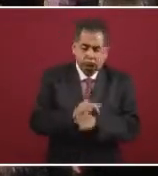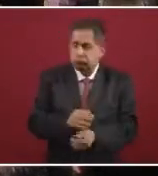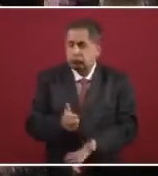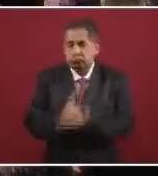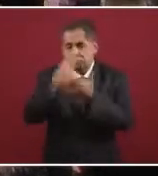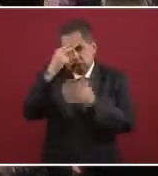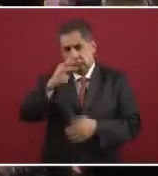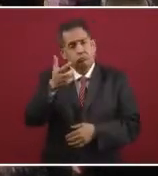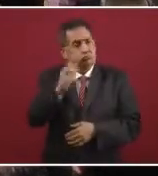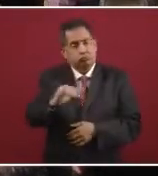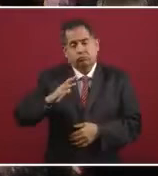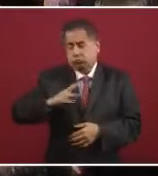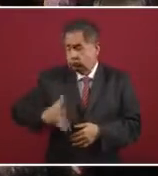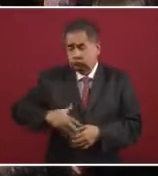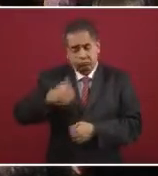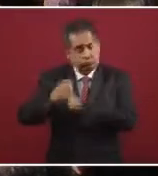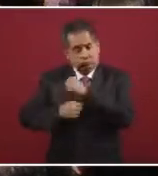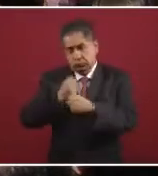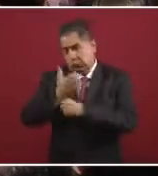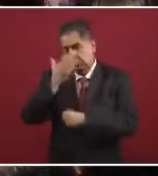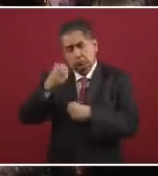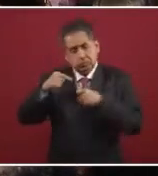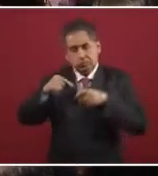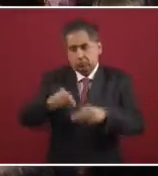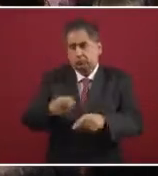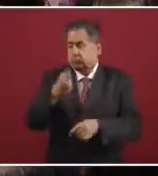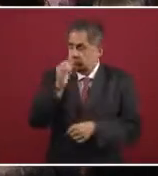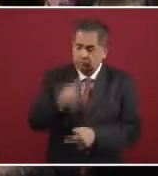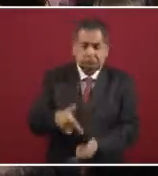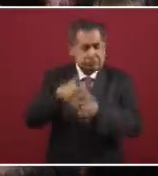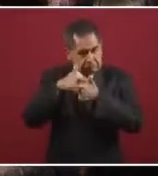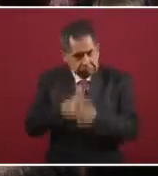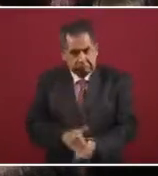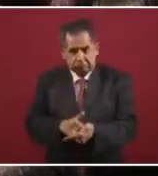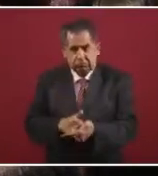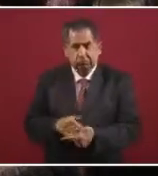de México y la vamos a mantener, contra viento y marea.